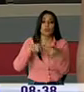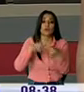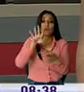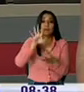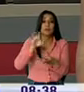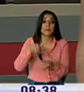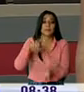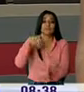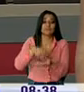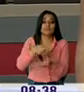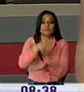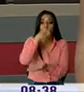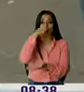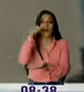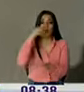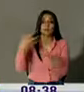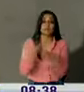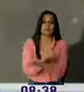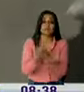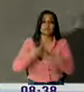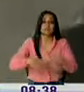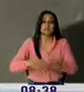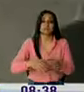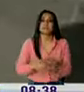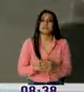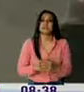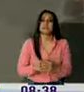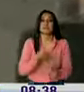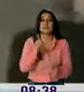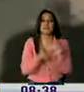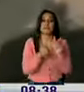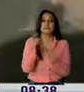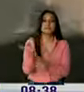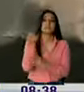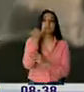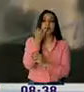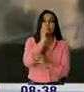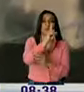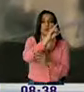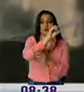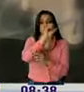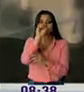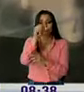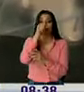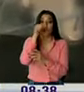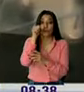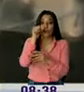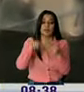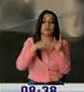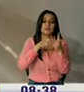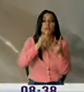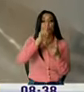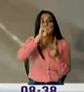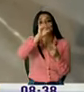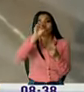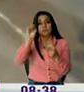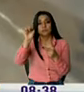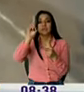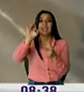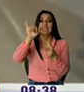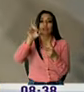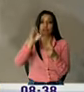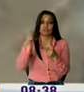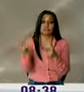decomisadas. Las llamadas de la ciudadanía al 1-800-DROGA y 1-800-DELITO fueron las determinantes para alertar a la